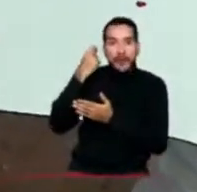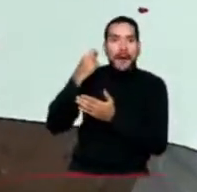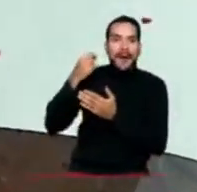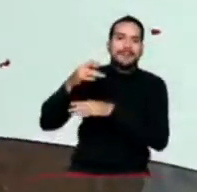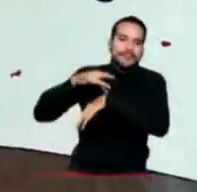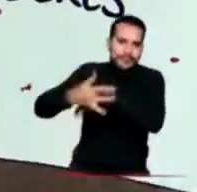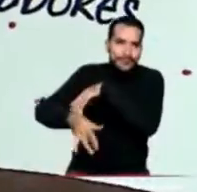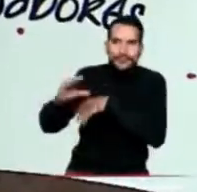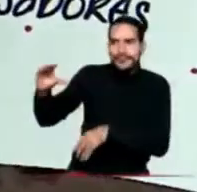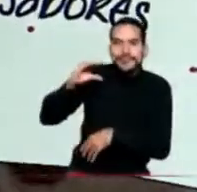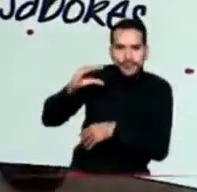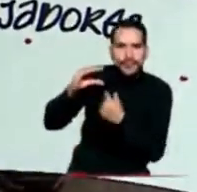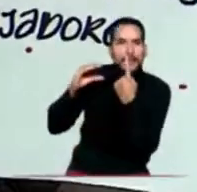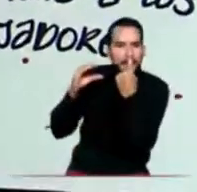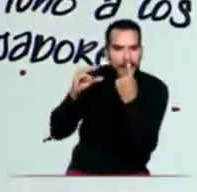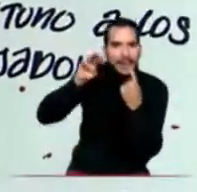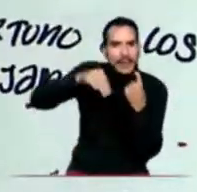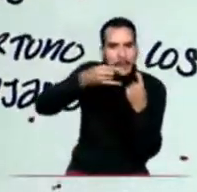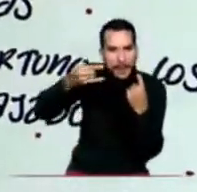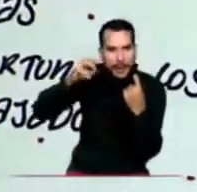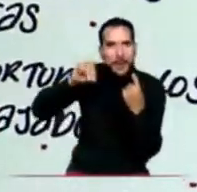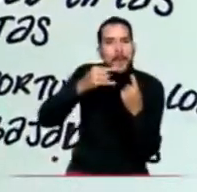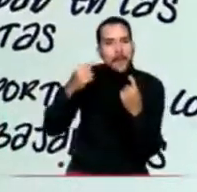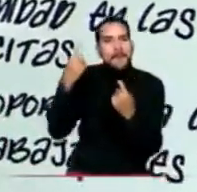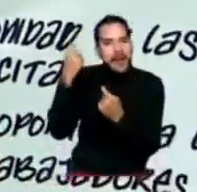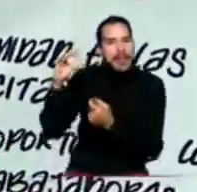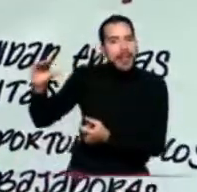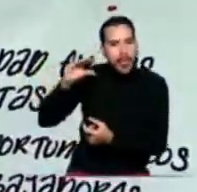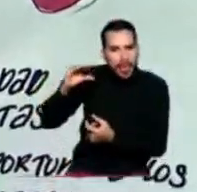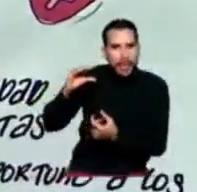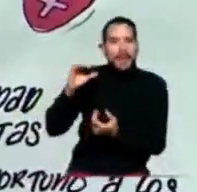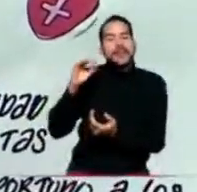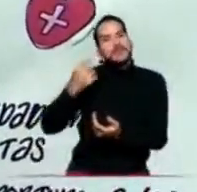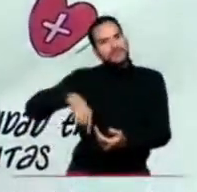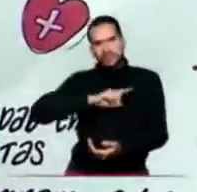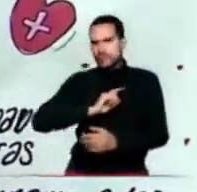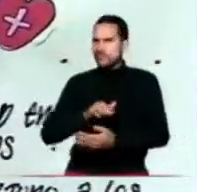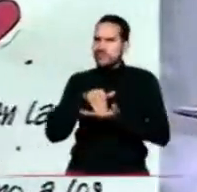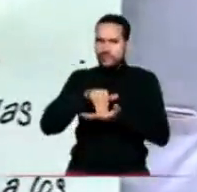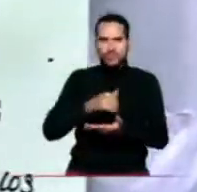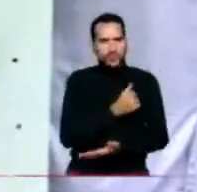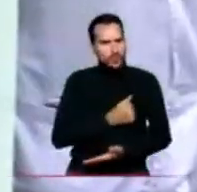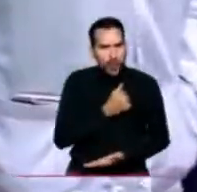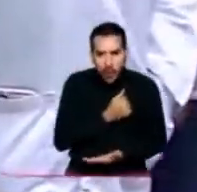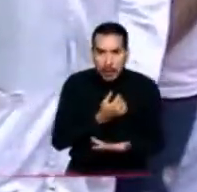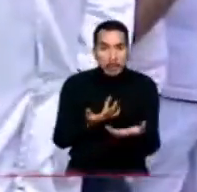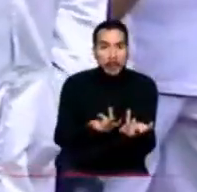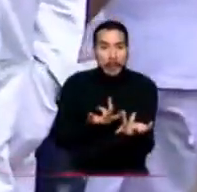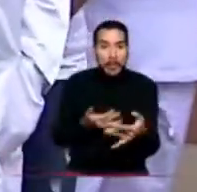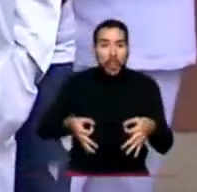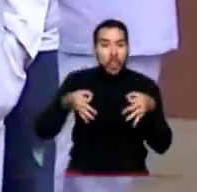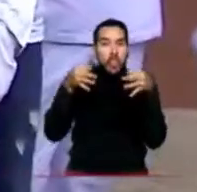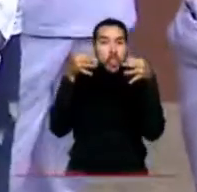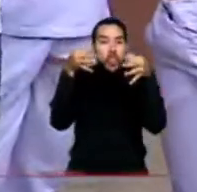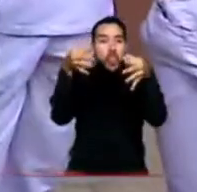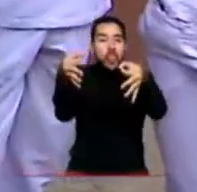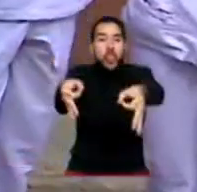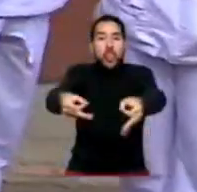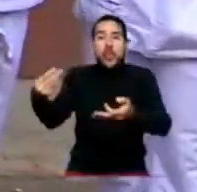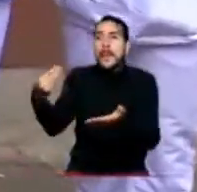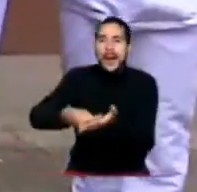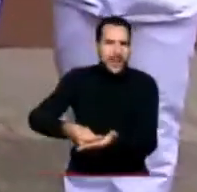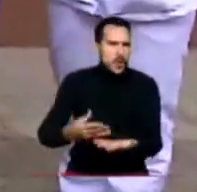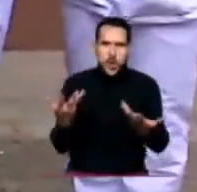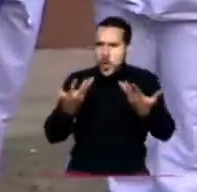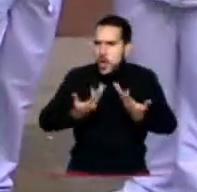pues manifestando porque no vamos a esperar nuevamente 2 meses para que nos paguen el mes de marzo. Muy rápidamente, Darlene, ¿cómo se está afectando la prestación